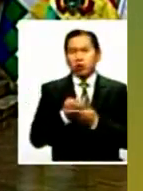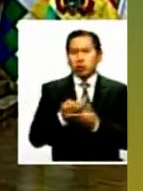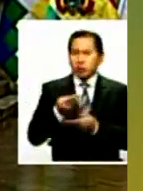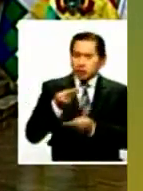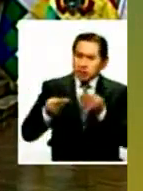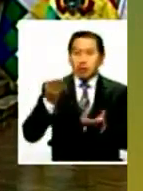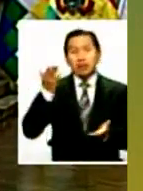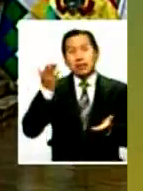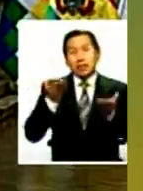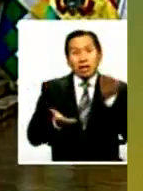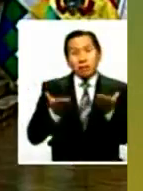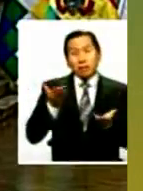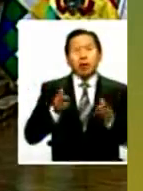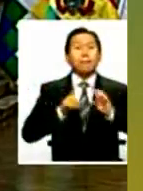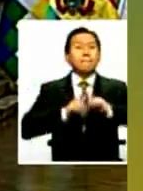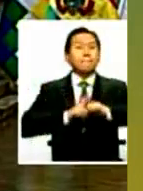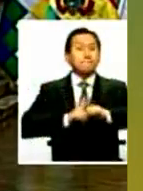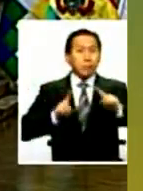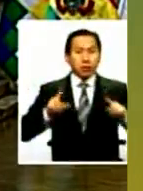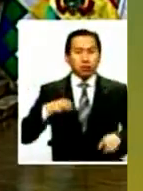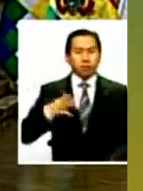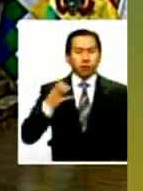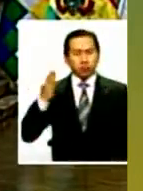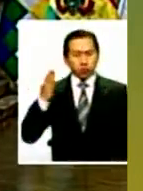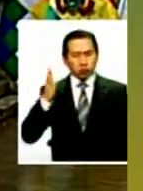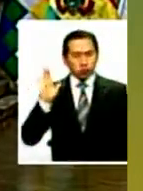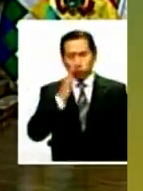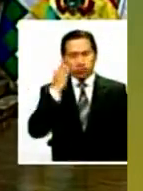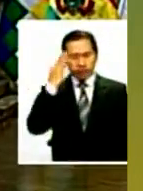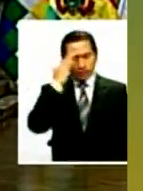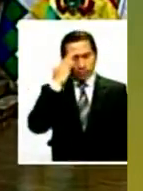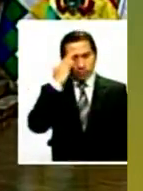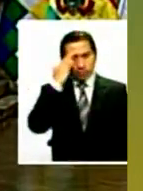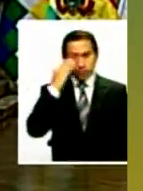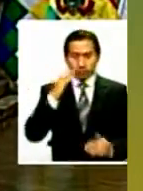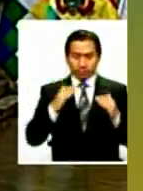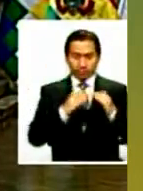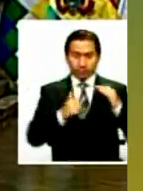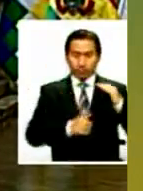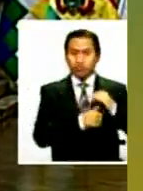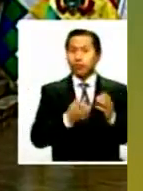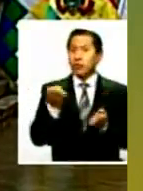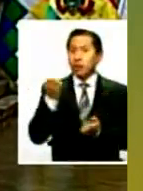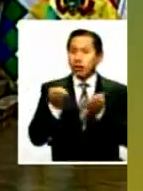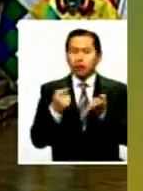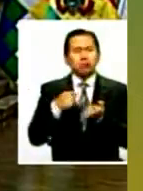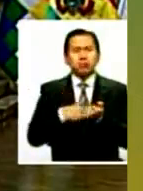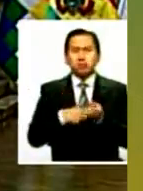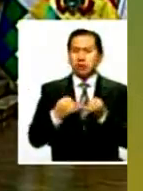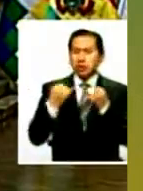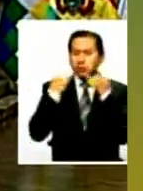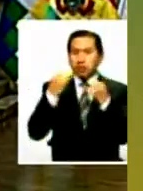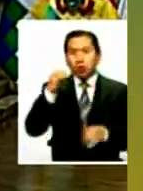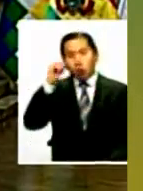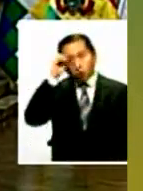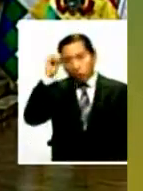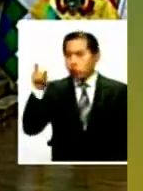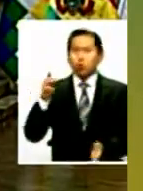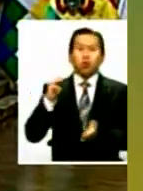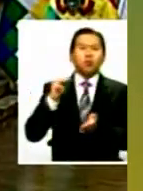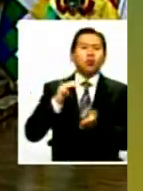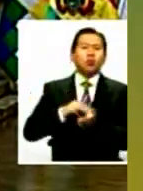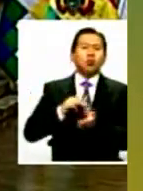se pierden prácticamente en el tema de salarios. Pero yo creo que sí se va a poder operativizar rápido, y si es así va a ser un buen alivio para estas